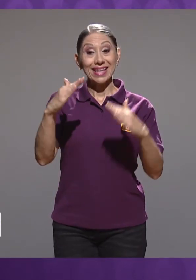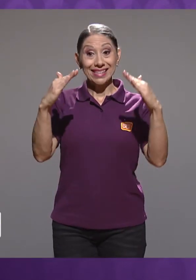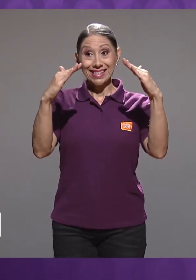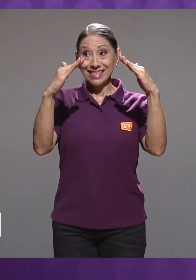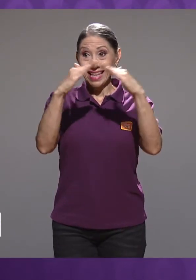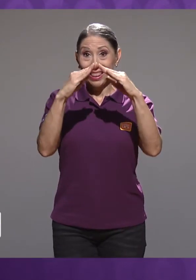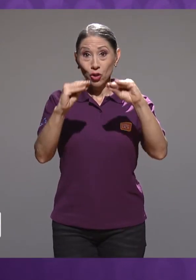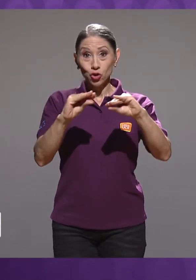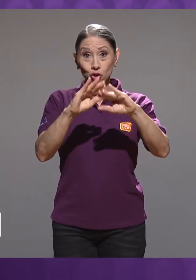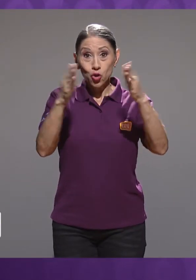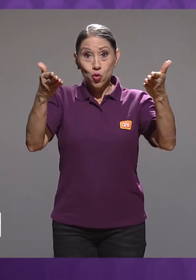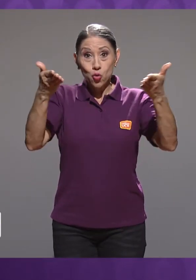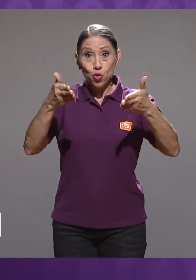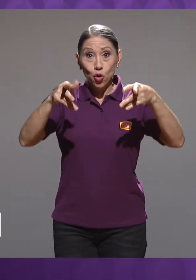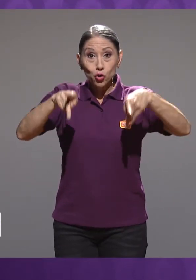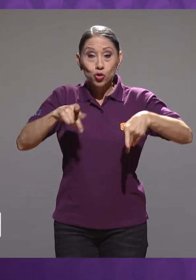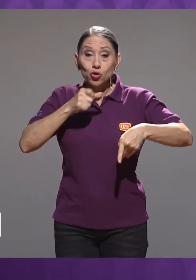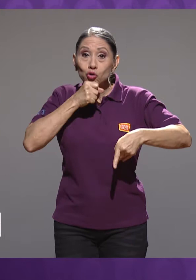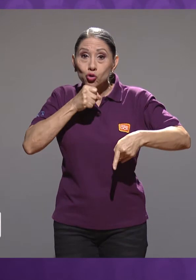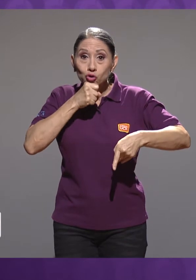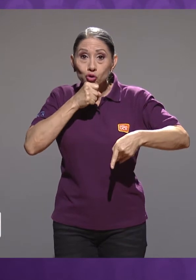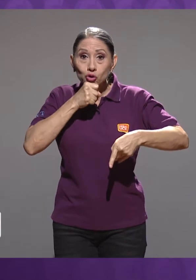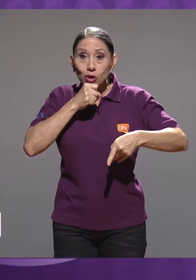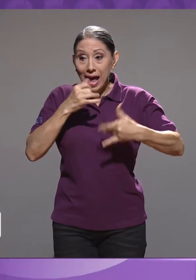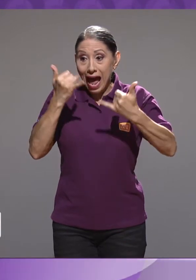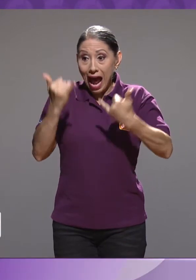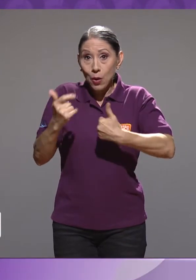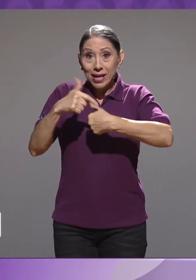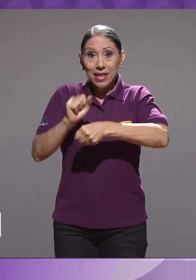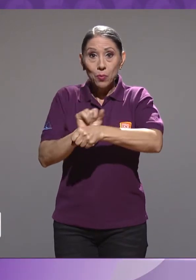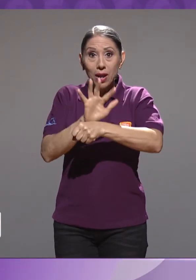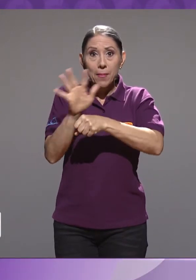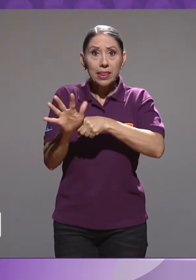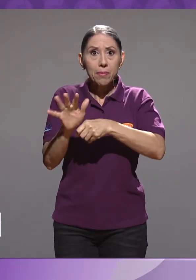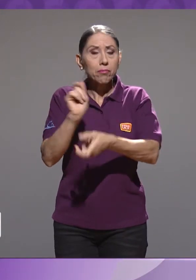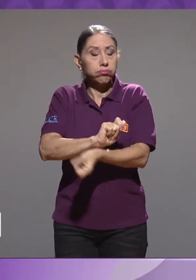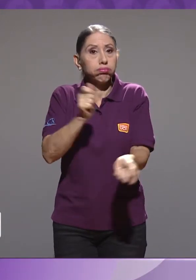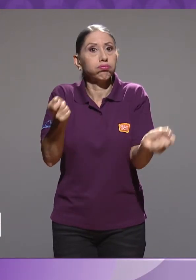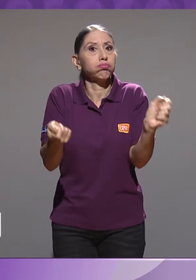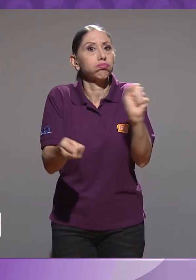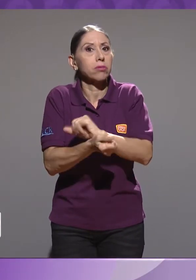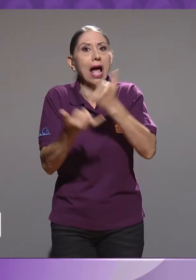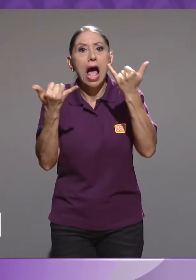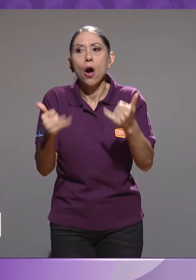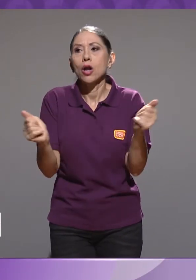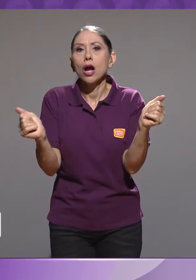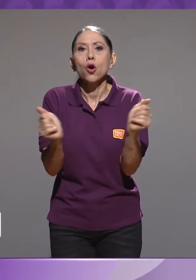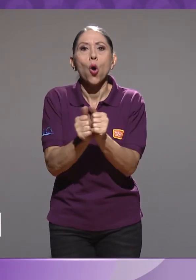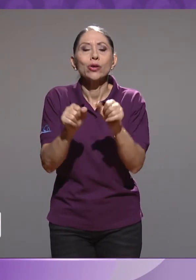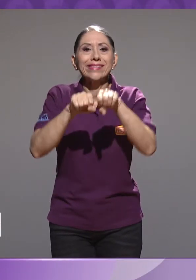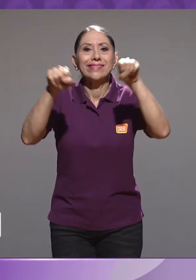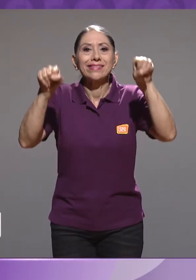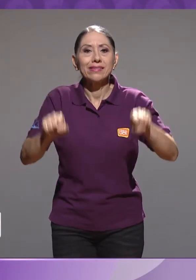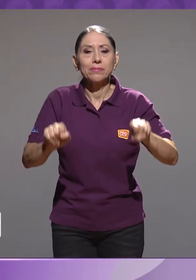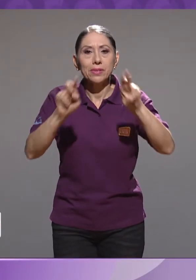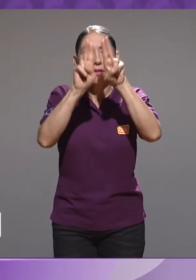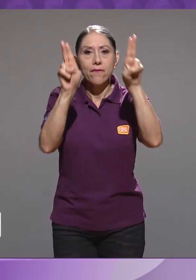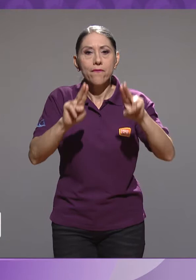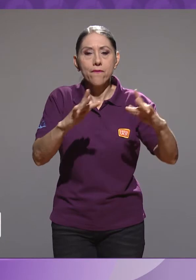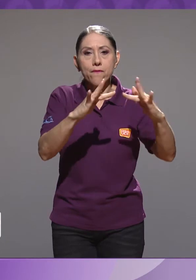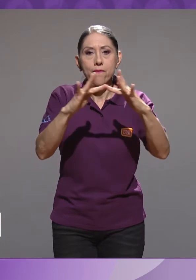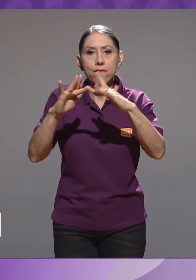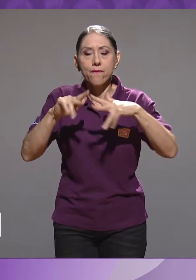Otro salto que dieron los centros diurnos durante la pandemia ha sido el tema de los entornos virtuales, de la